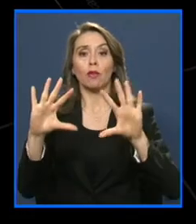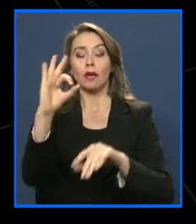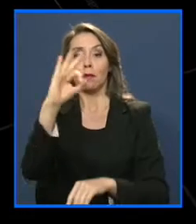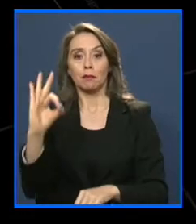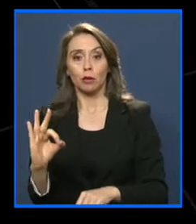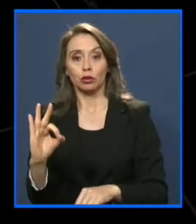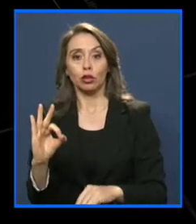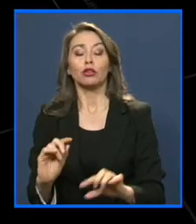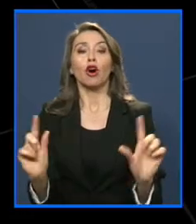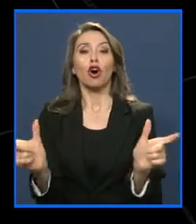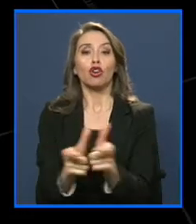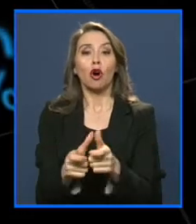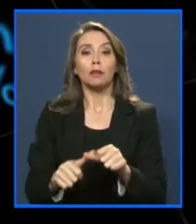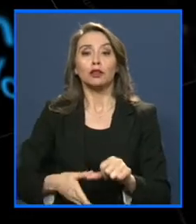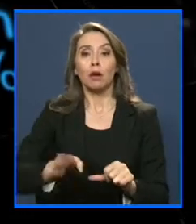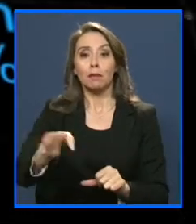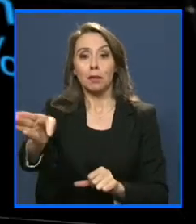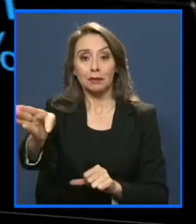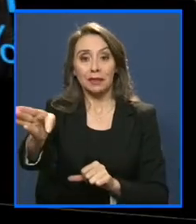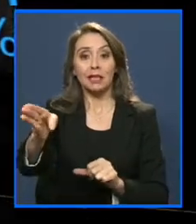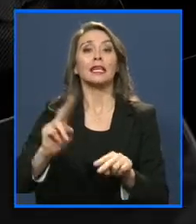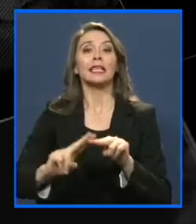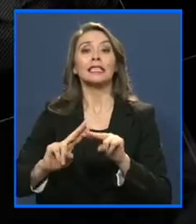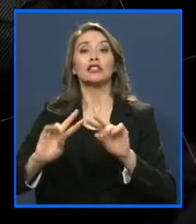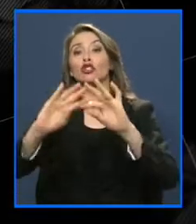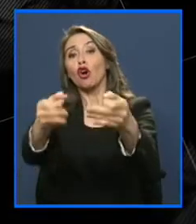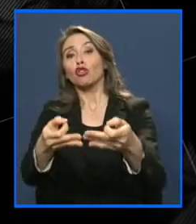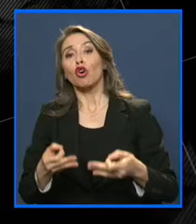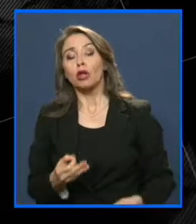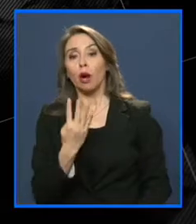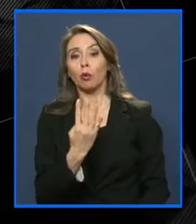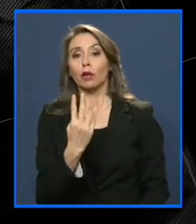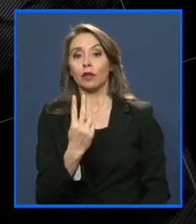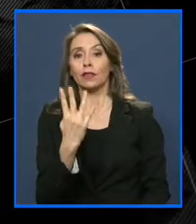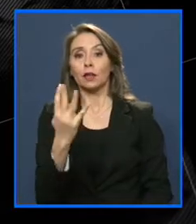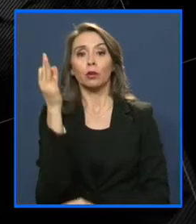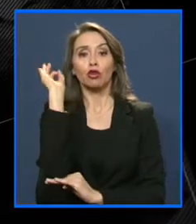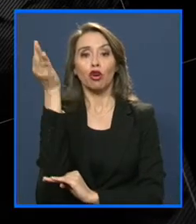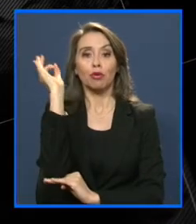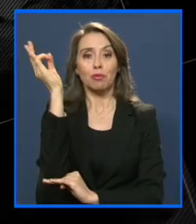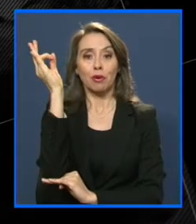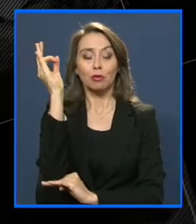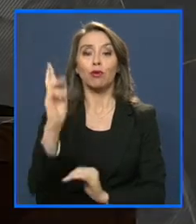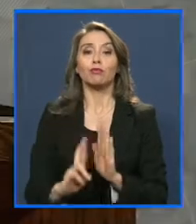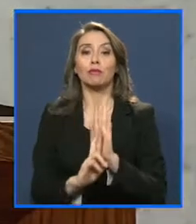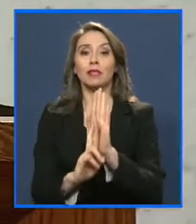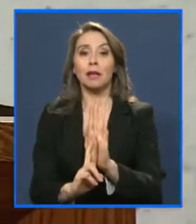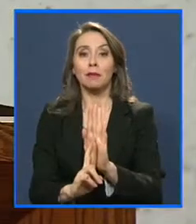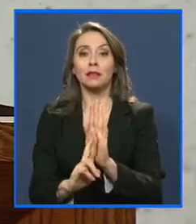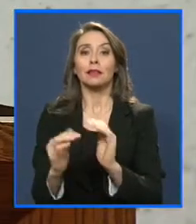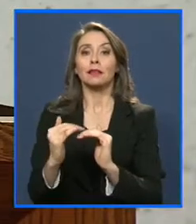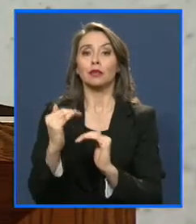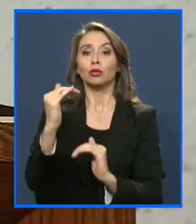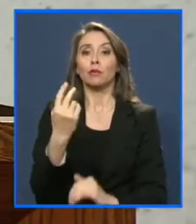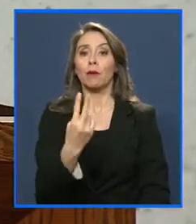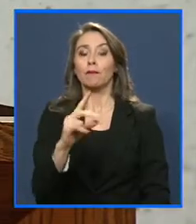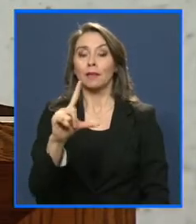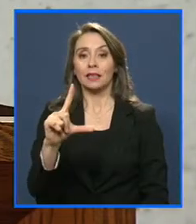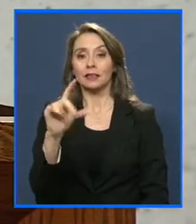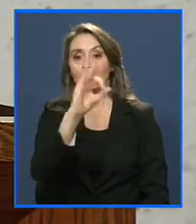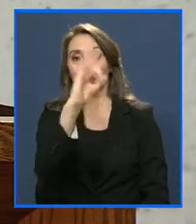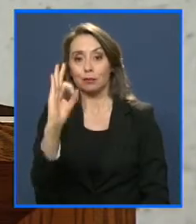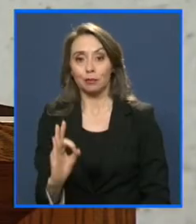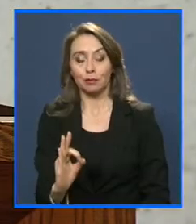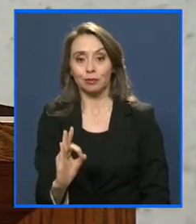y las comisiones permanentes desarrollaron un total de 424 sesiones que representan un aumento del 27 por